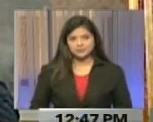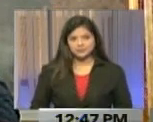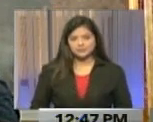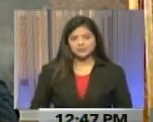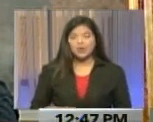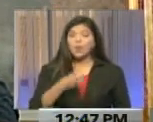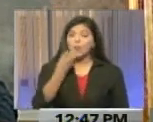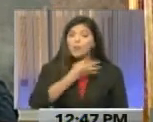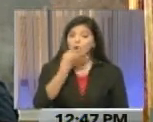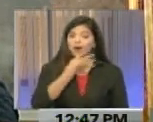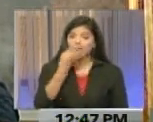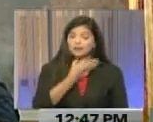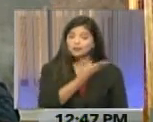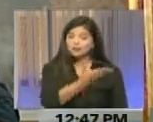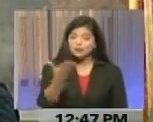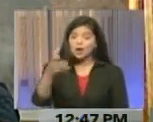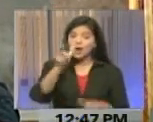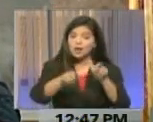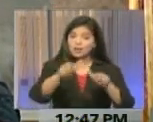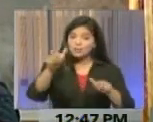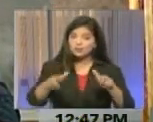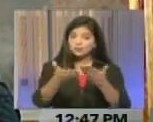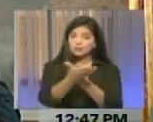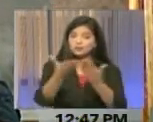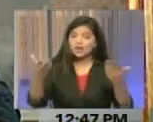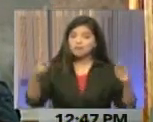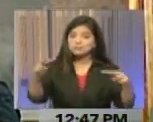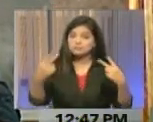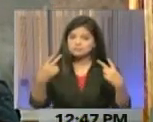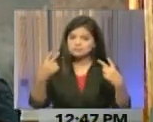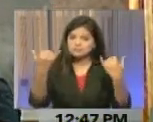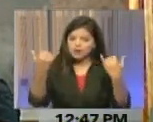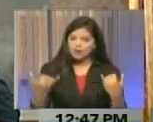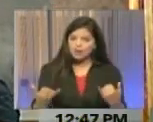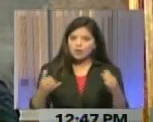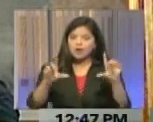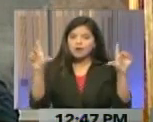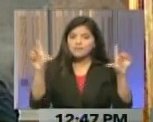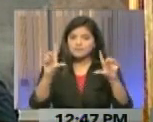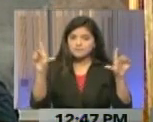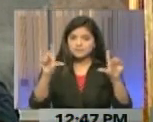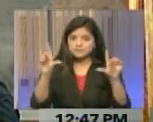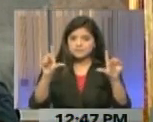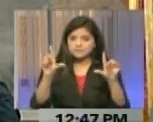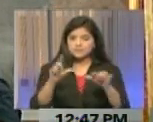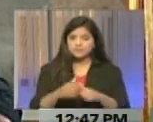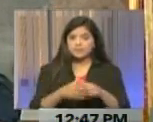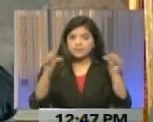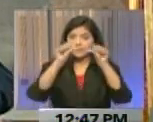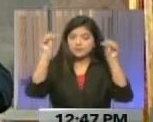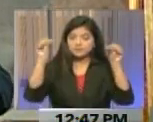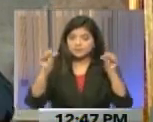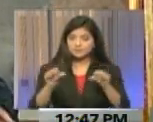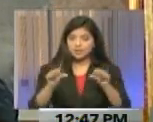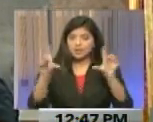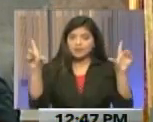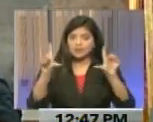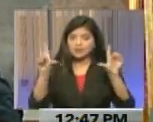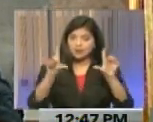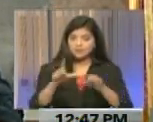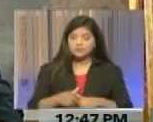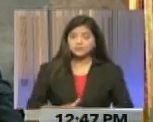Muy buenas tardes a todos los usuarios y usuarias que sintonizan a esta hora el sistema de